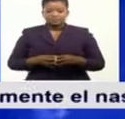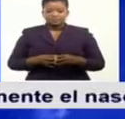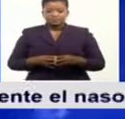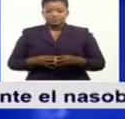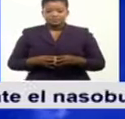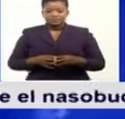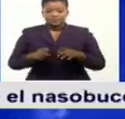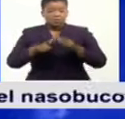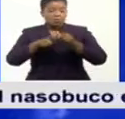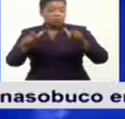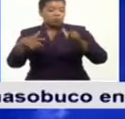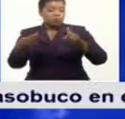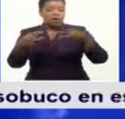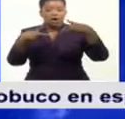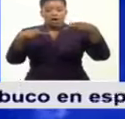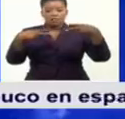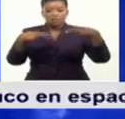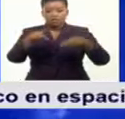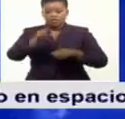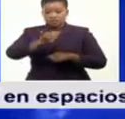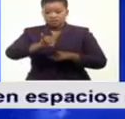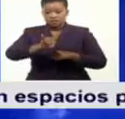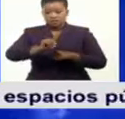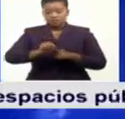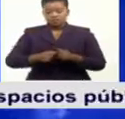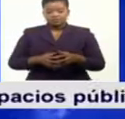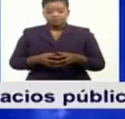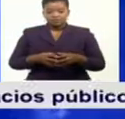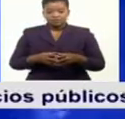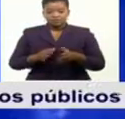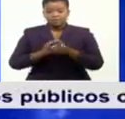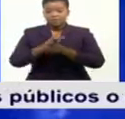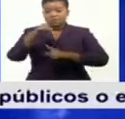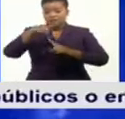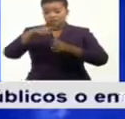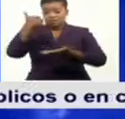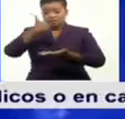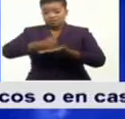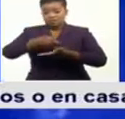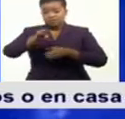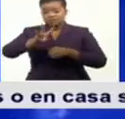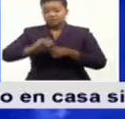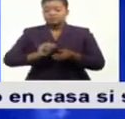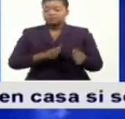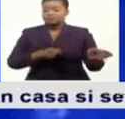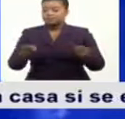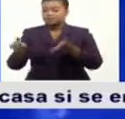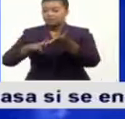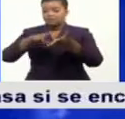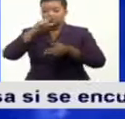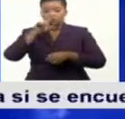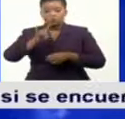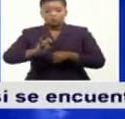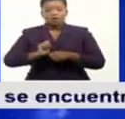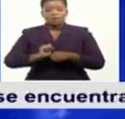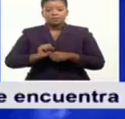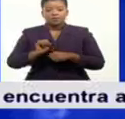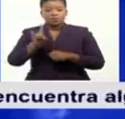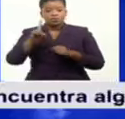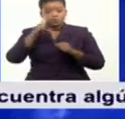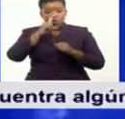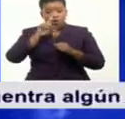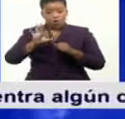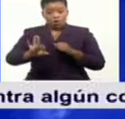en Cárdenas con 17, Matanzas 13, Pedro Betancourt 9, Unión de Reyes